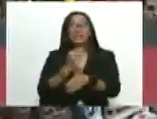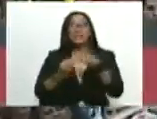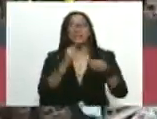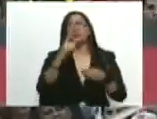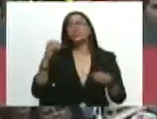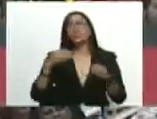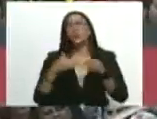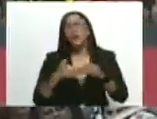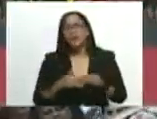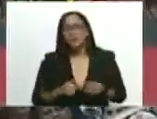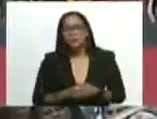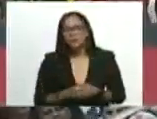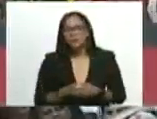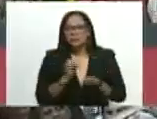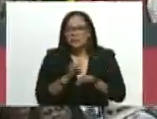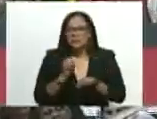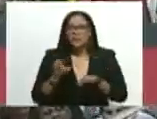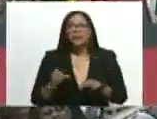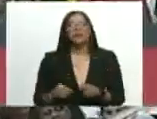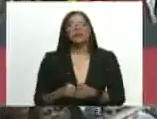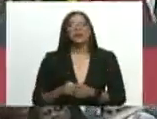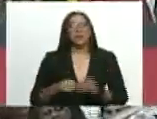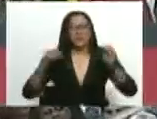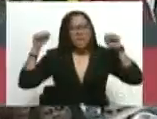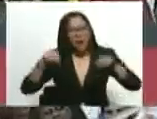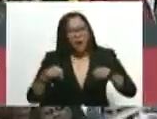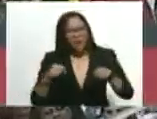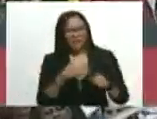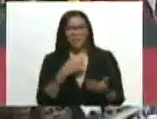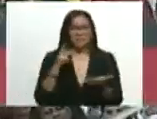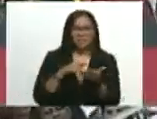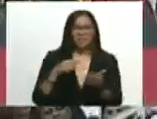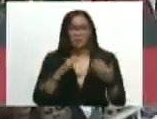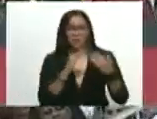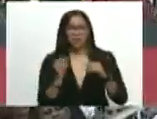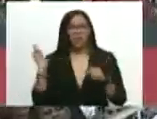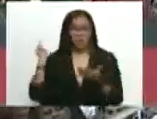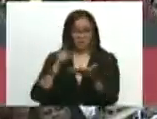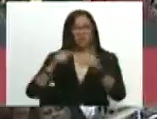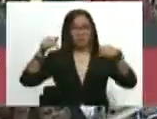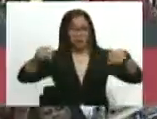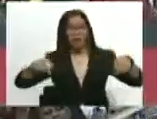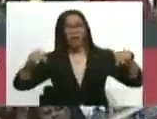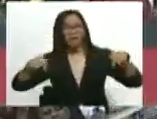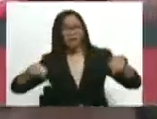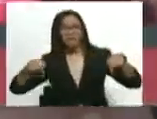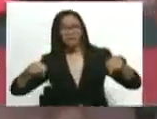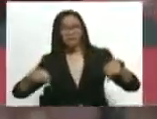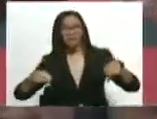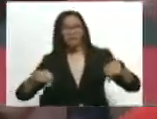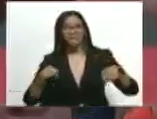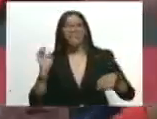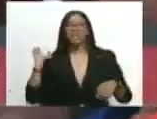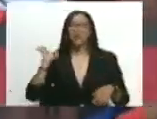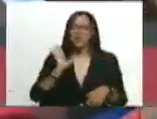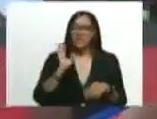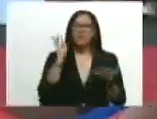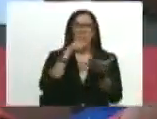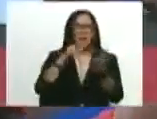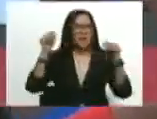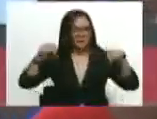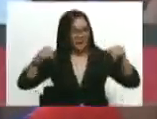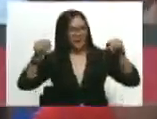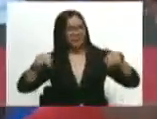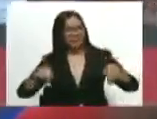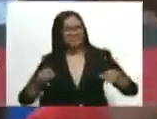Y esa derecha hoy se quiere presentar en las comunidades ellos van a venir para acá Sí ellos dijeron que vienen para acá